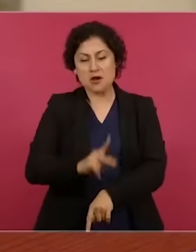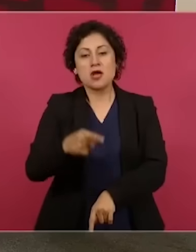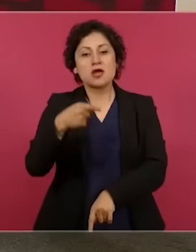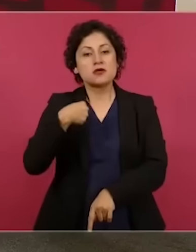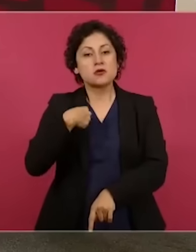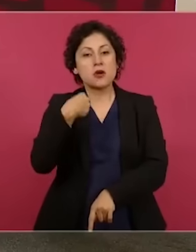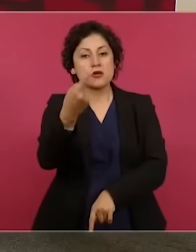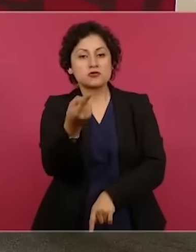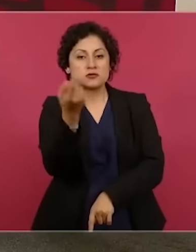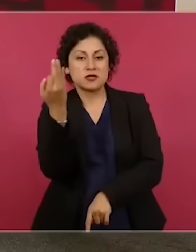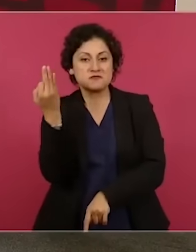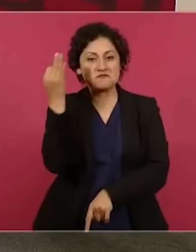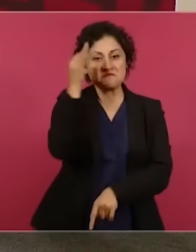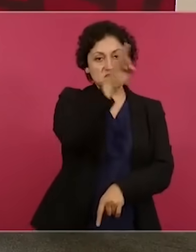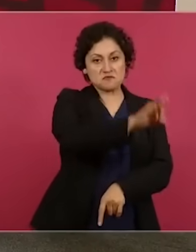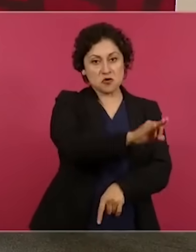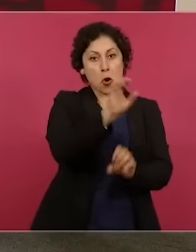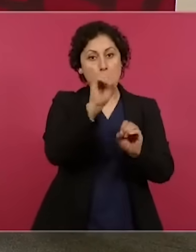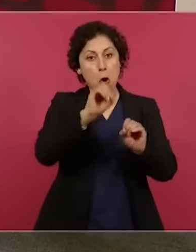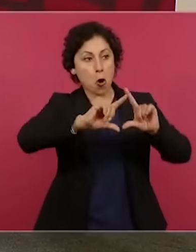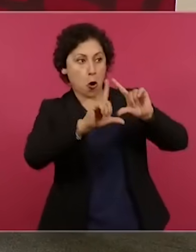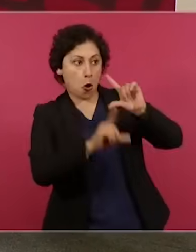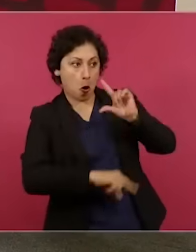México. Entonces,